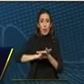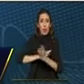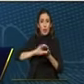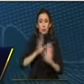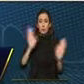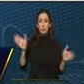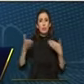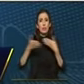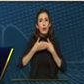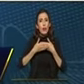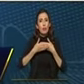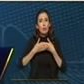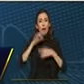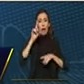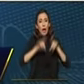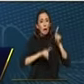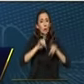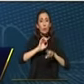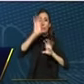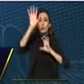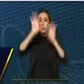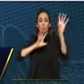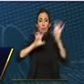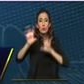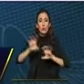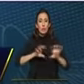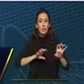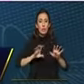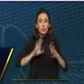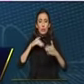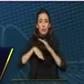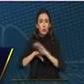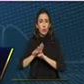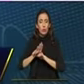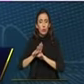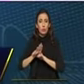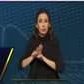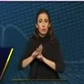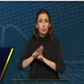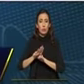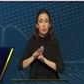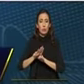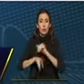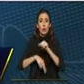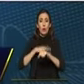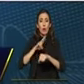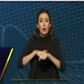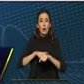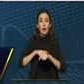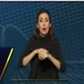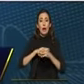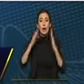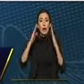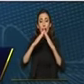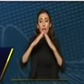se haya cerrado y se haya archivado todos los bienes del Museo Nacional de la Casa de la Cultura?